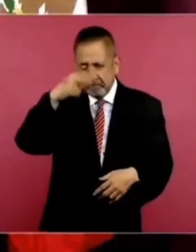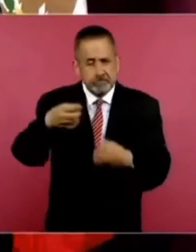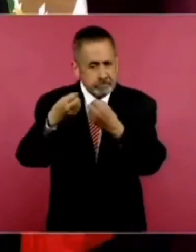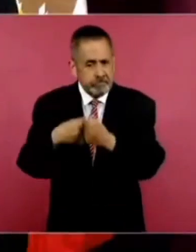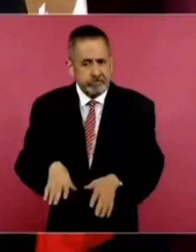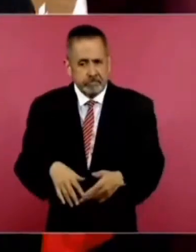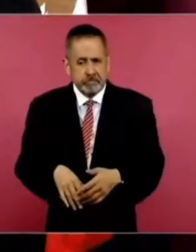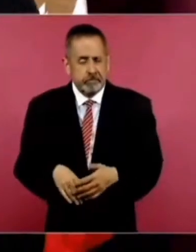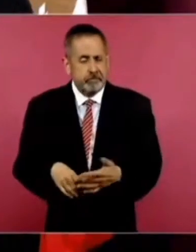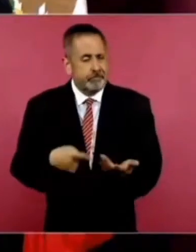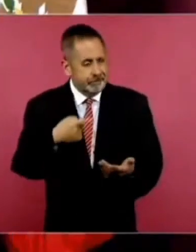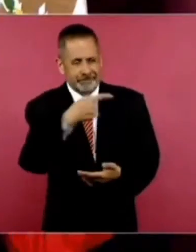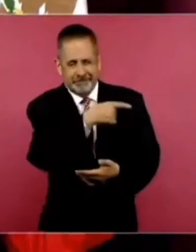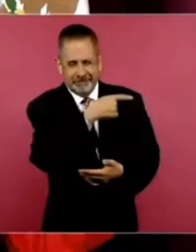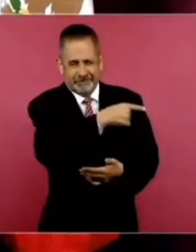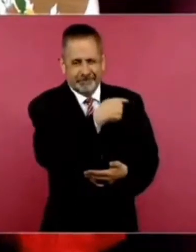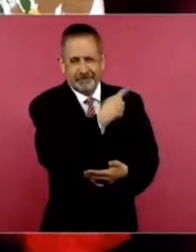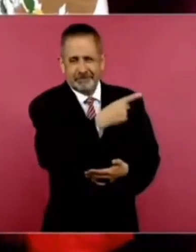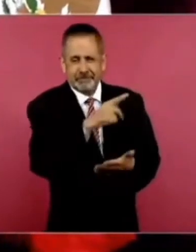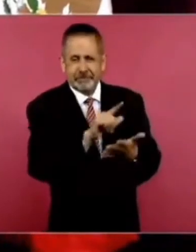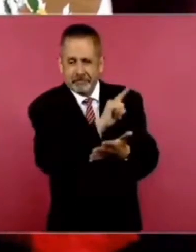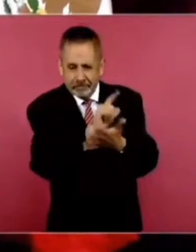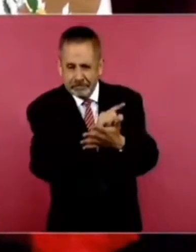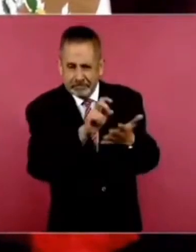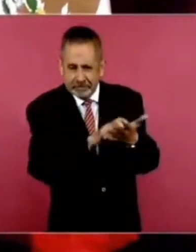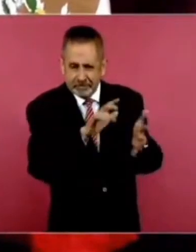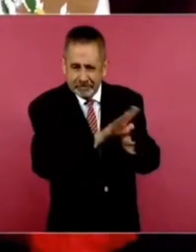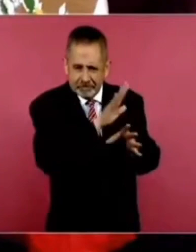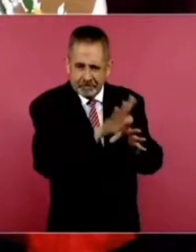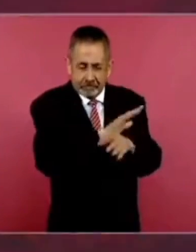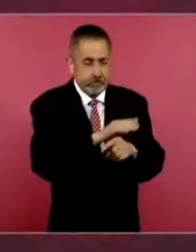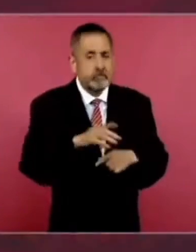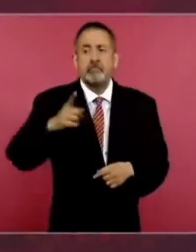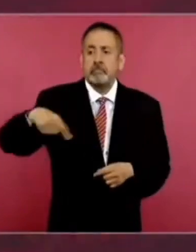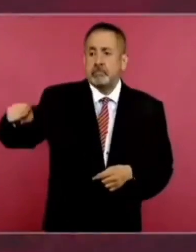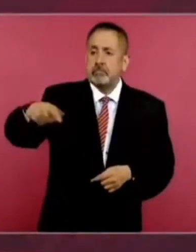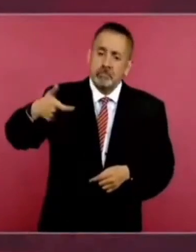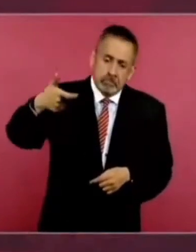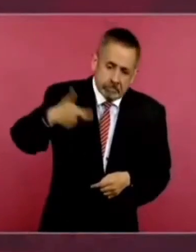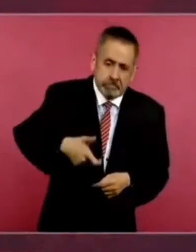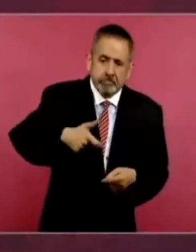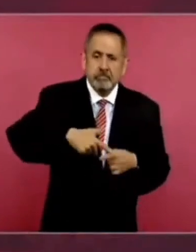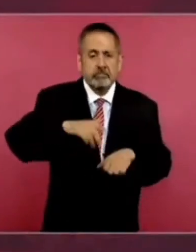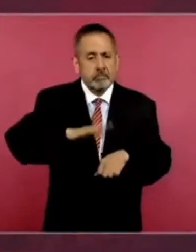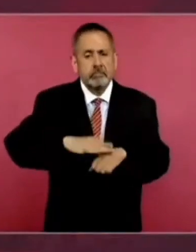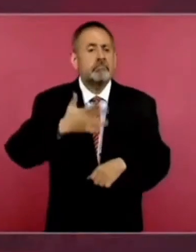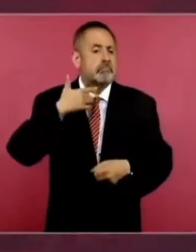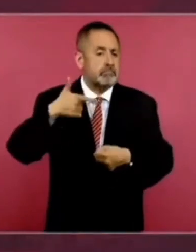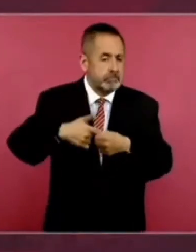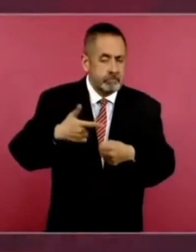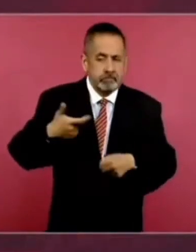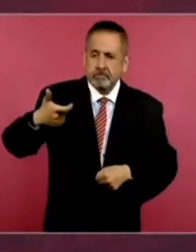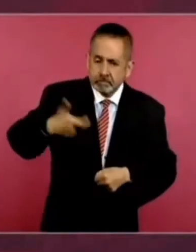Todas esas reformas significaron más aumento en el precio de las gasolinas,